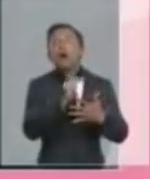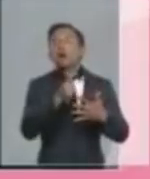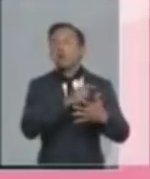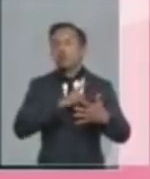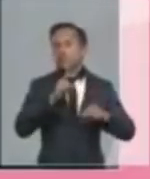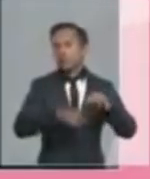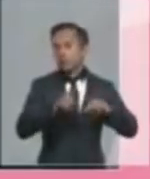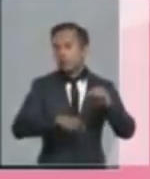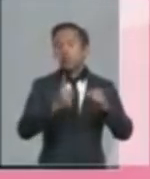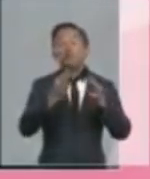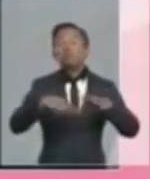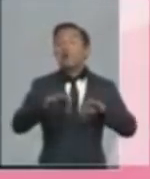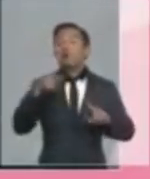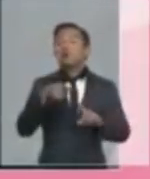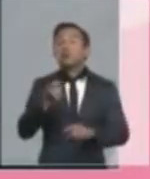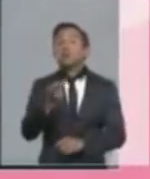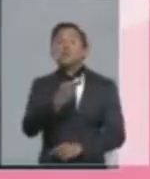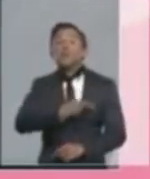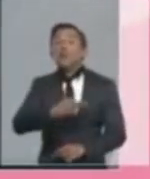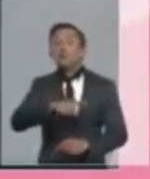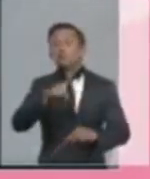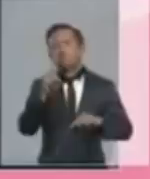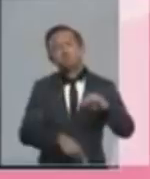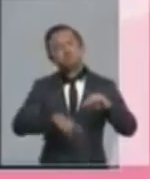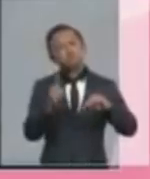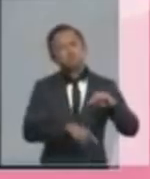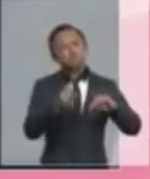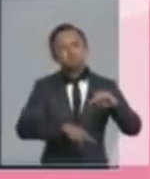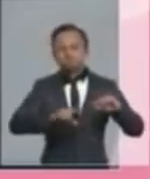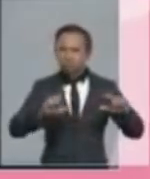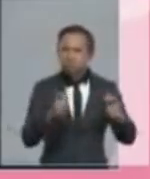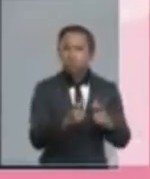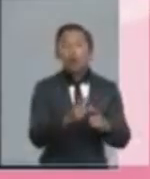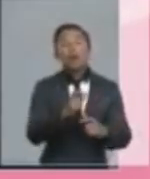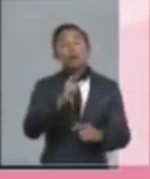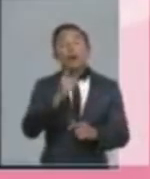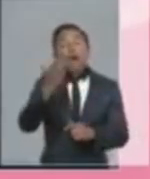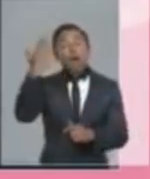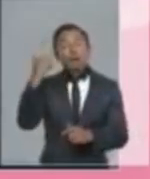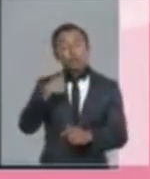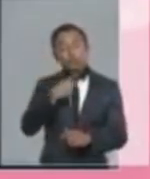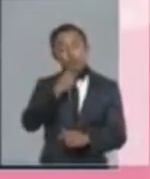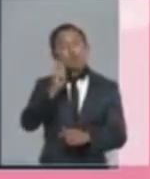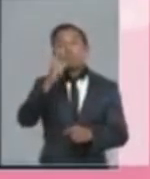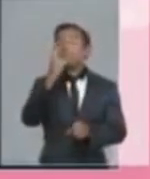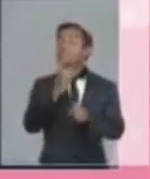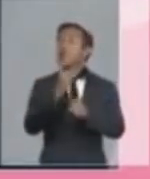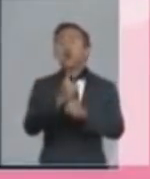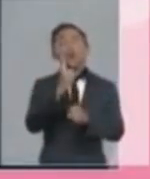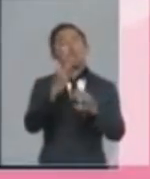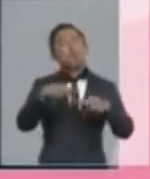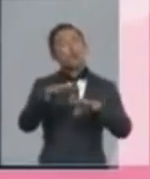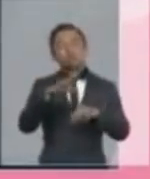Dije desde hace algún tiempo que por el bien de todos, primero los pobres. Han crecido los pobres en